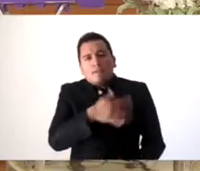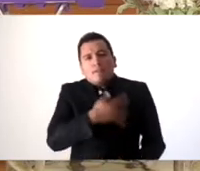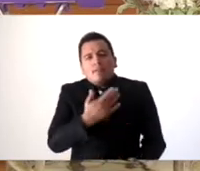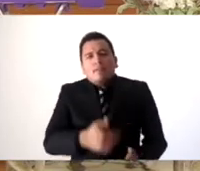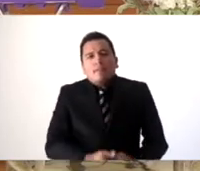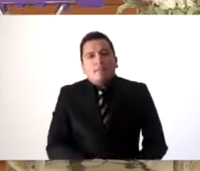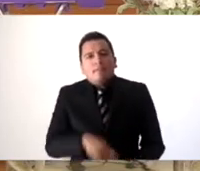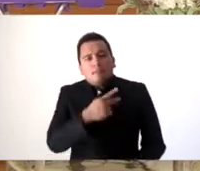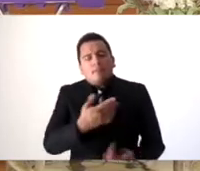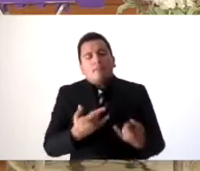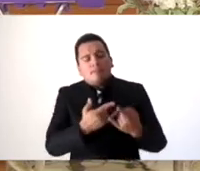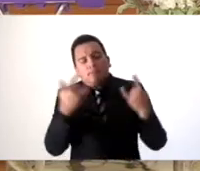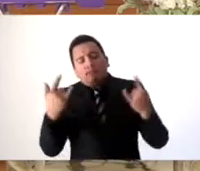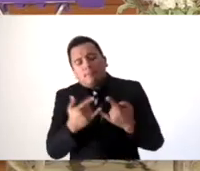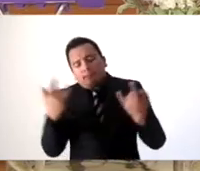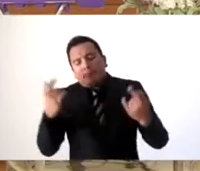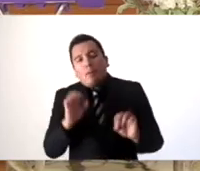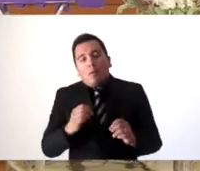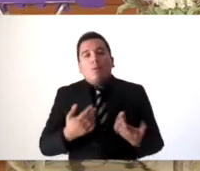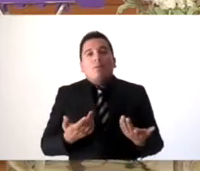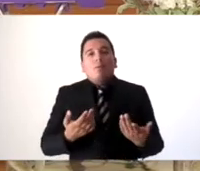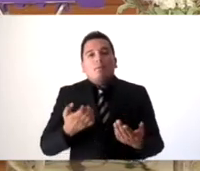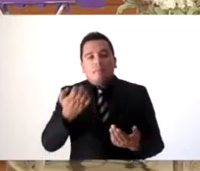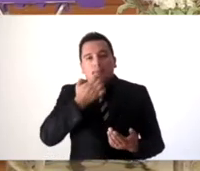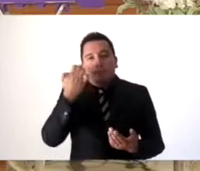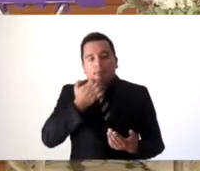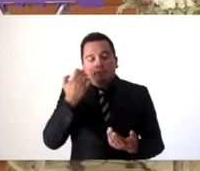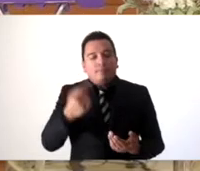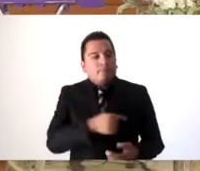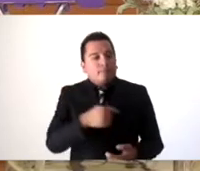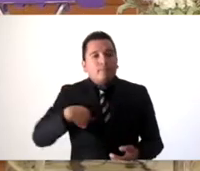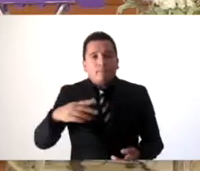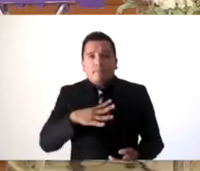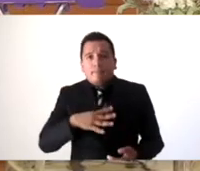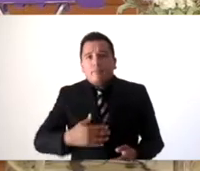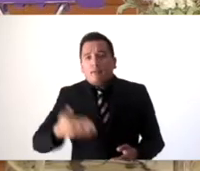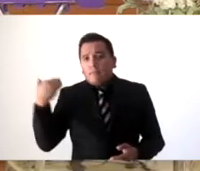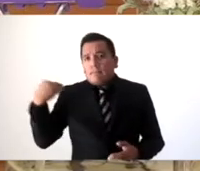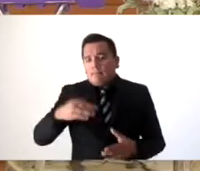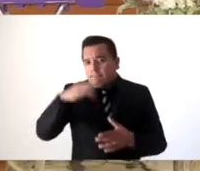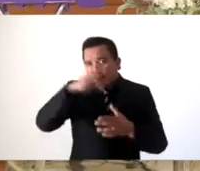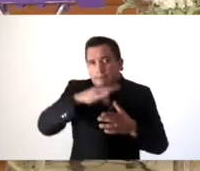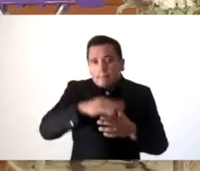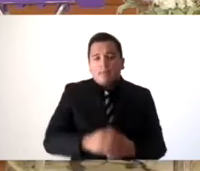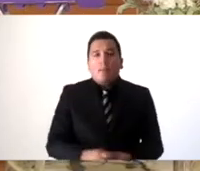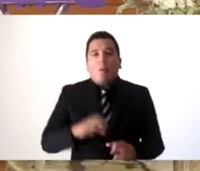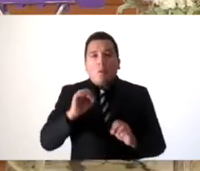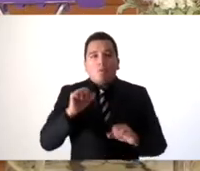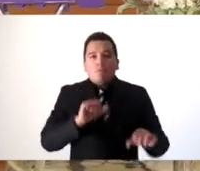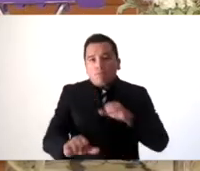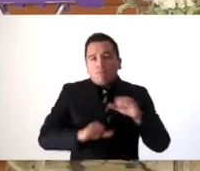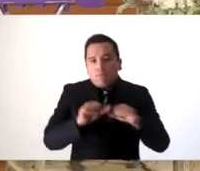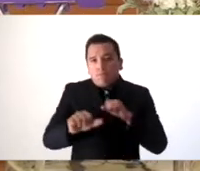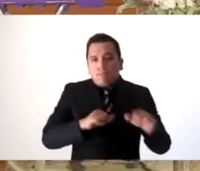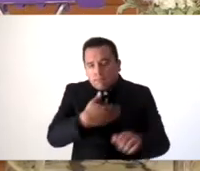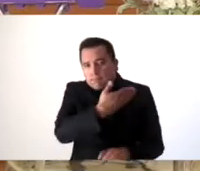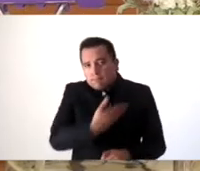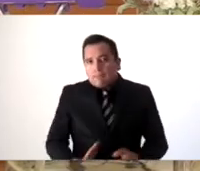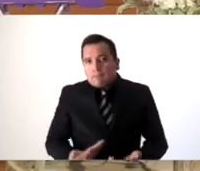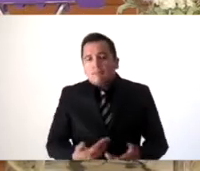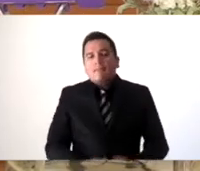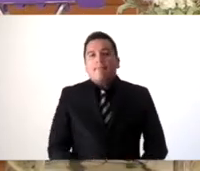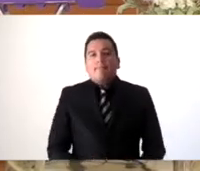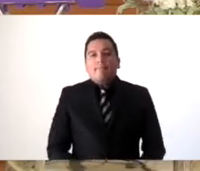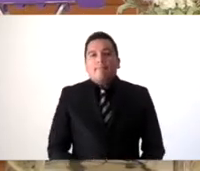el punto de vista histórico, académico? Ya hemos tenido elecciones, hemos tenido alternancia en el poder,